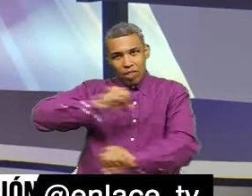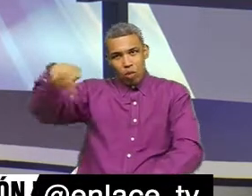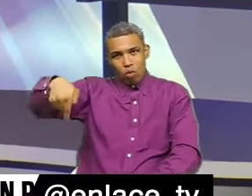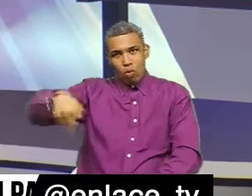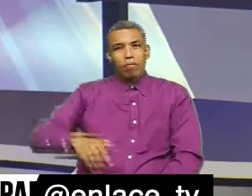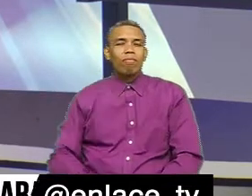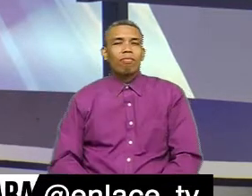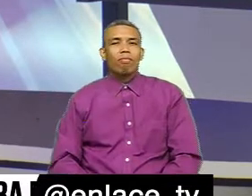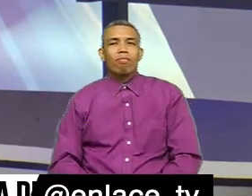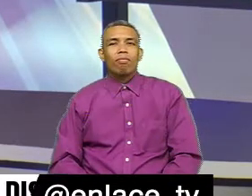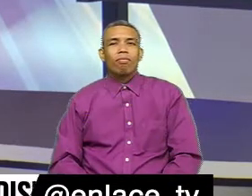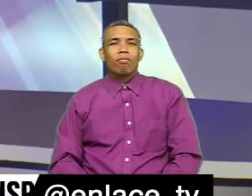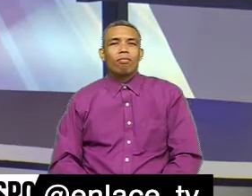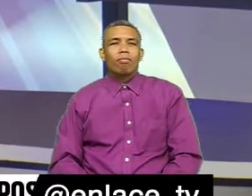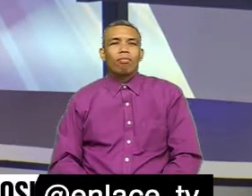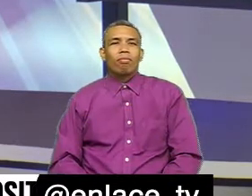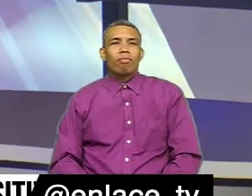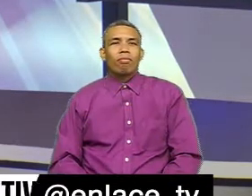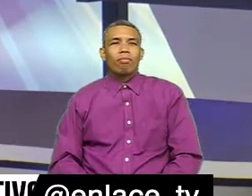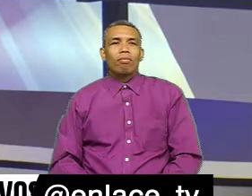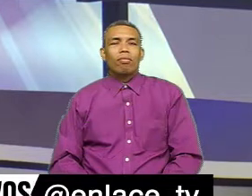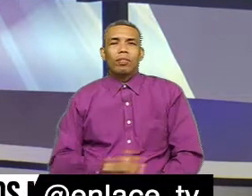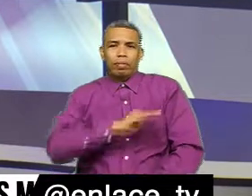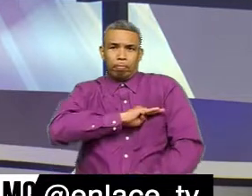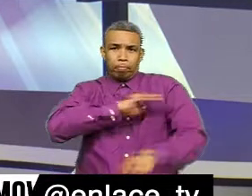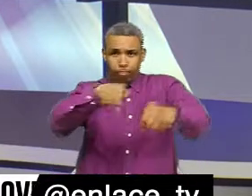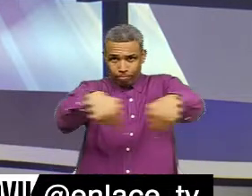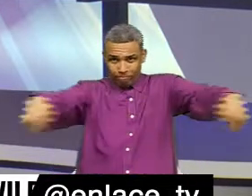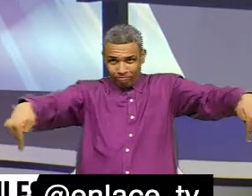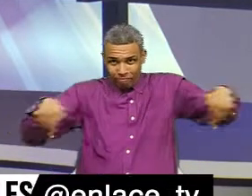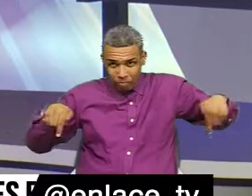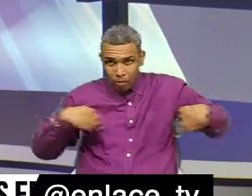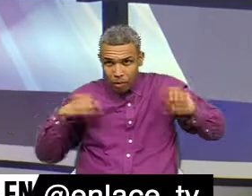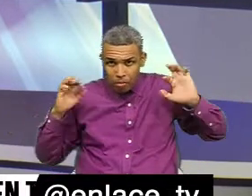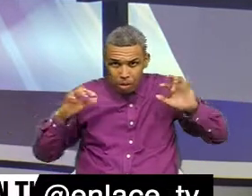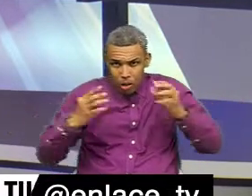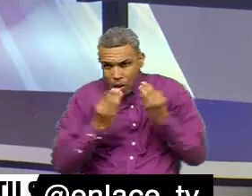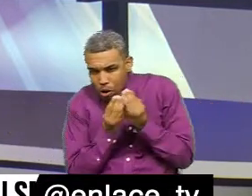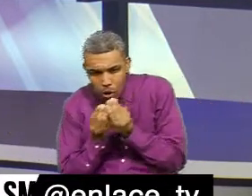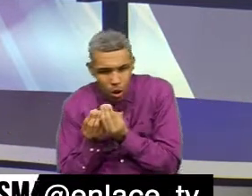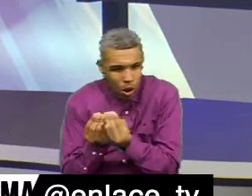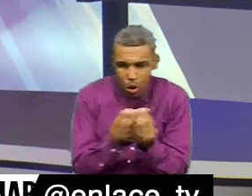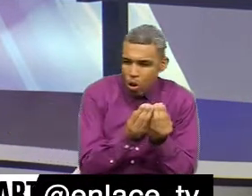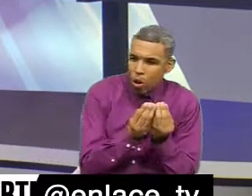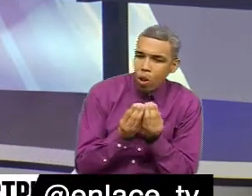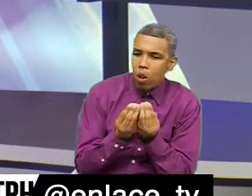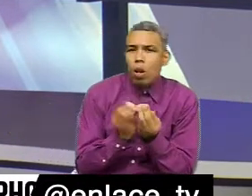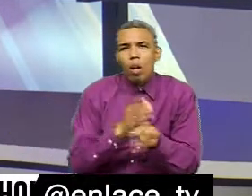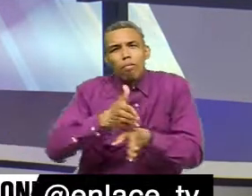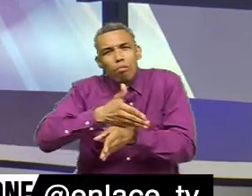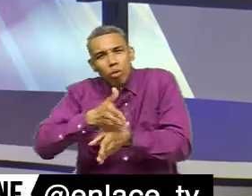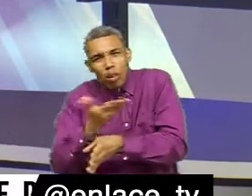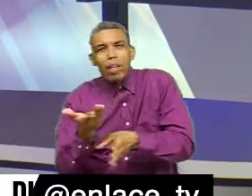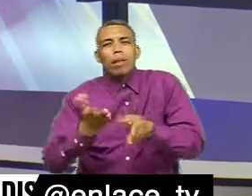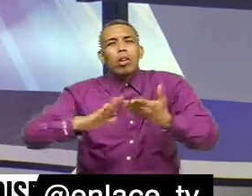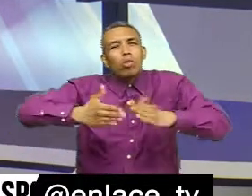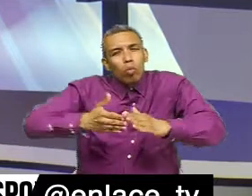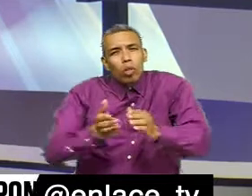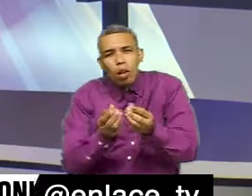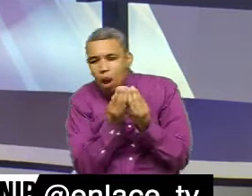hora un consejo de seguridad en la sala de juntas de la alcaldía. El incremento de riñas en la ciudad fue el tema principal de este consejo de seguridad, presidido